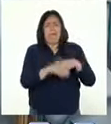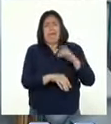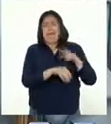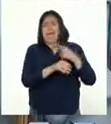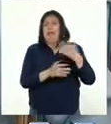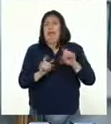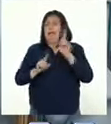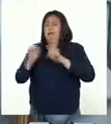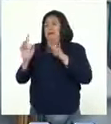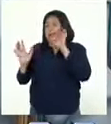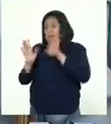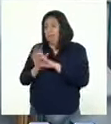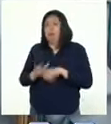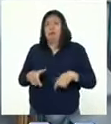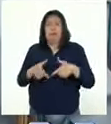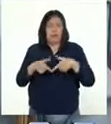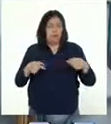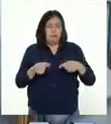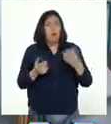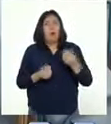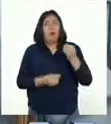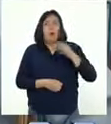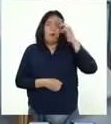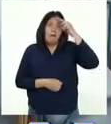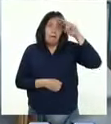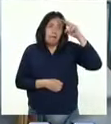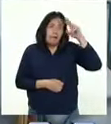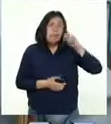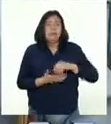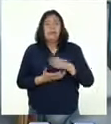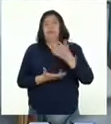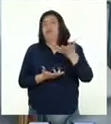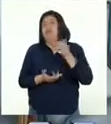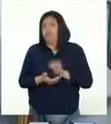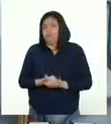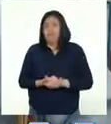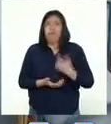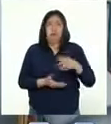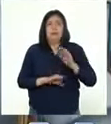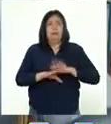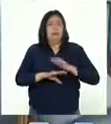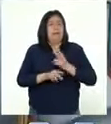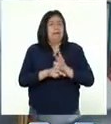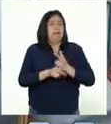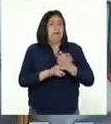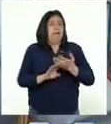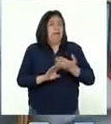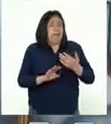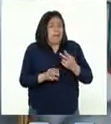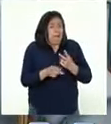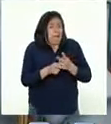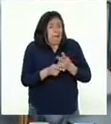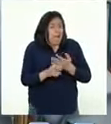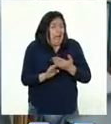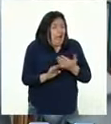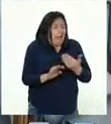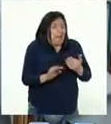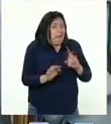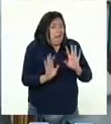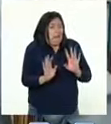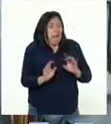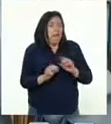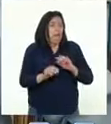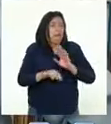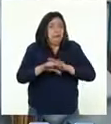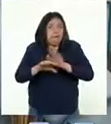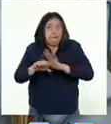Algunos ejemplos son Japón o México, que incluso han logrado prevenir por unos segundos un